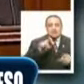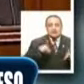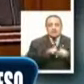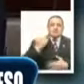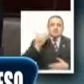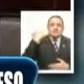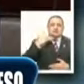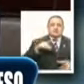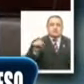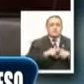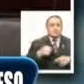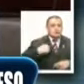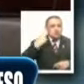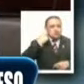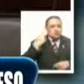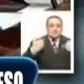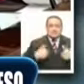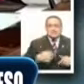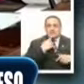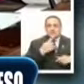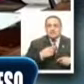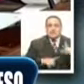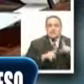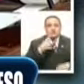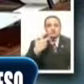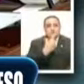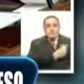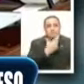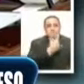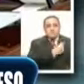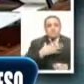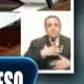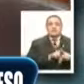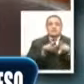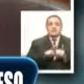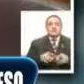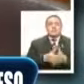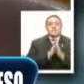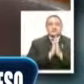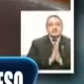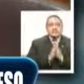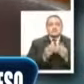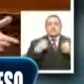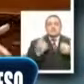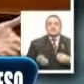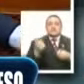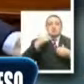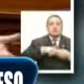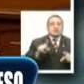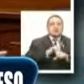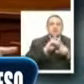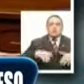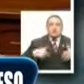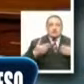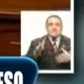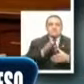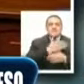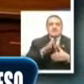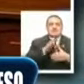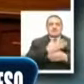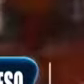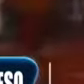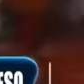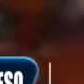tienen valor una vez que son aprobados por el pleno del congreso en cuanto a interpretación del reglamento es de aplicación de la misma